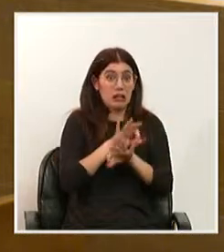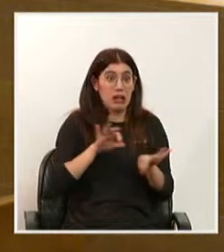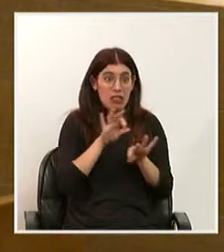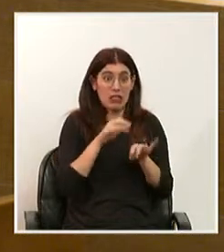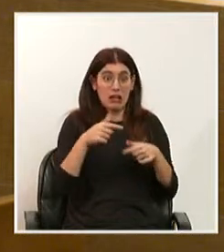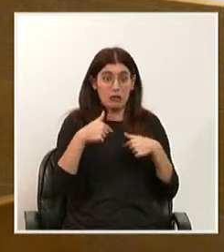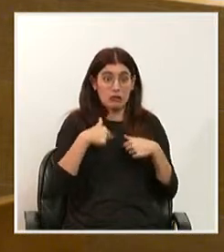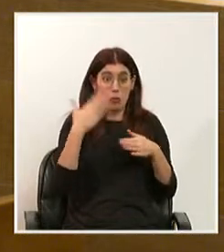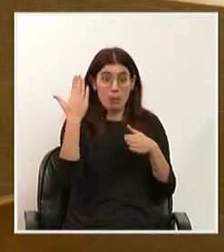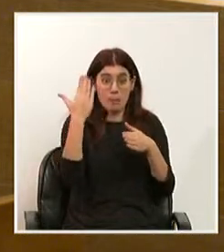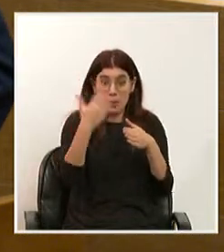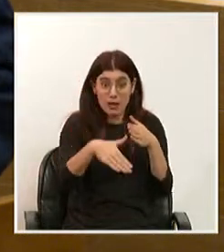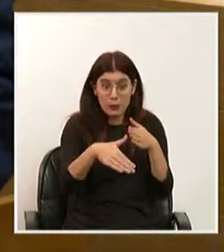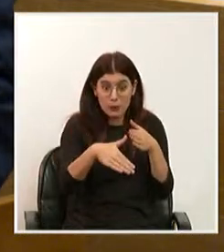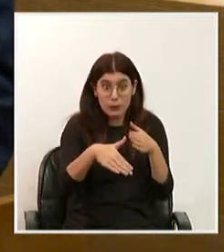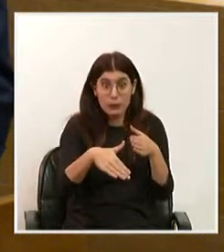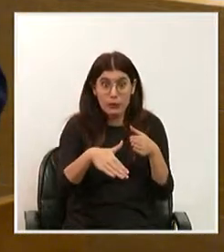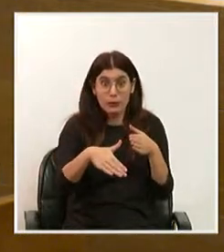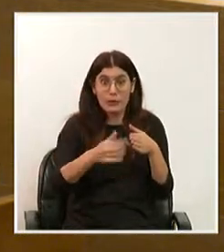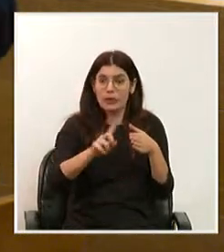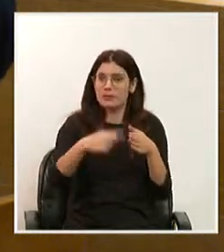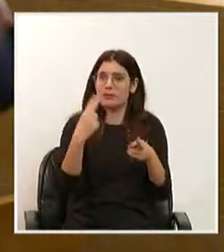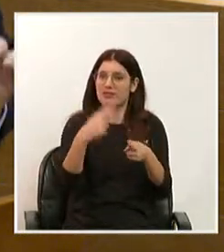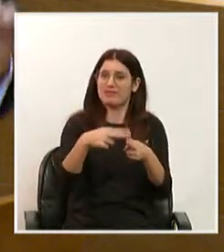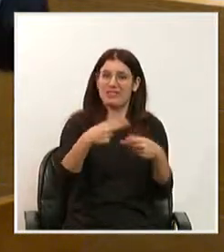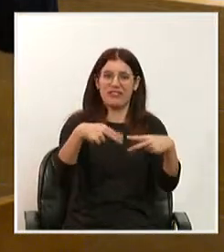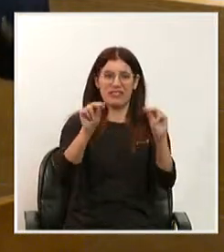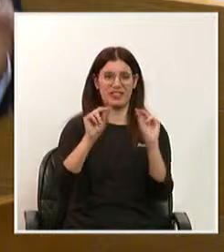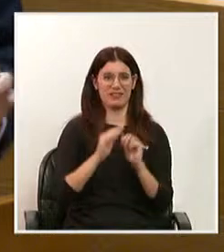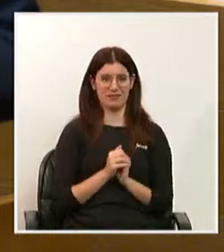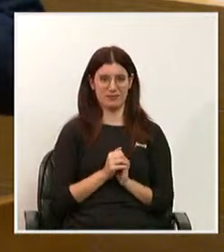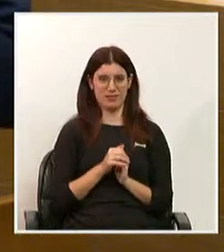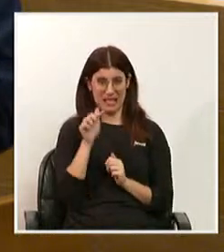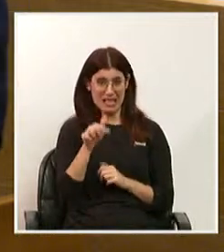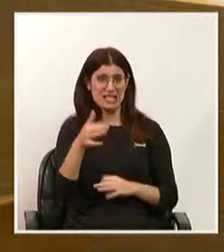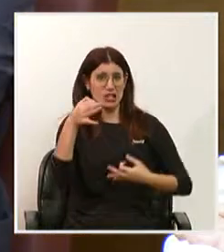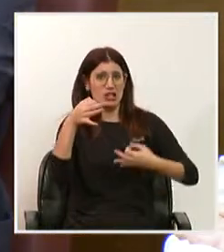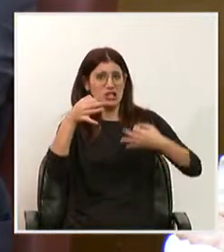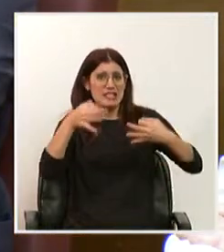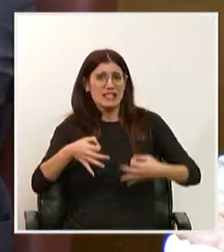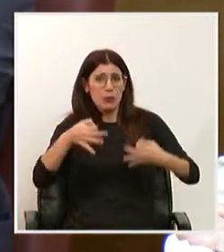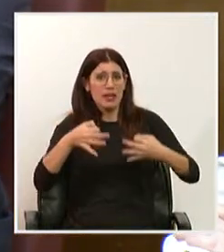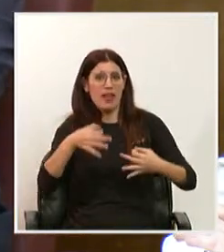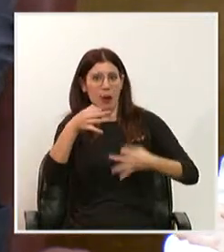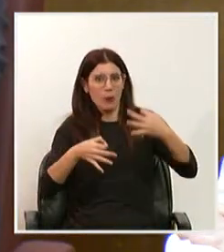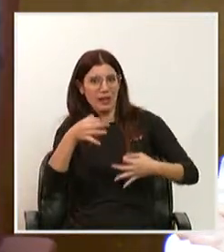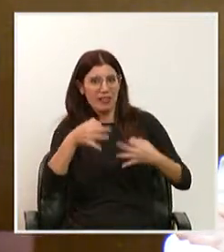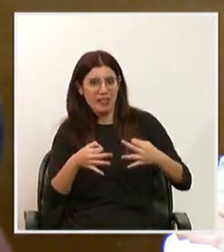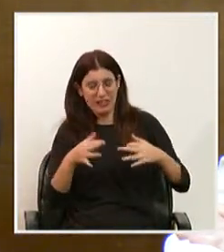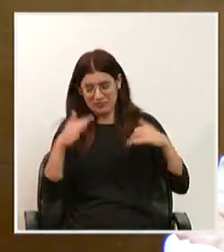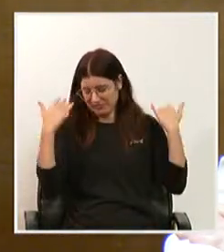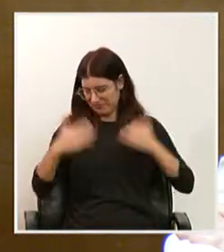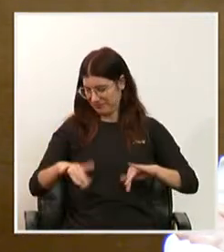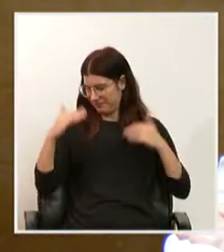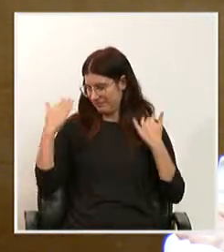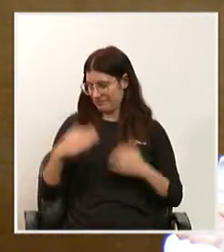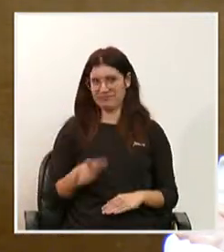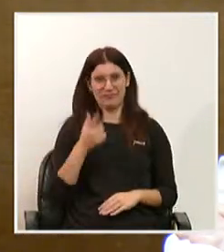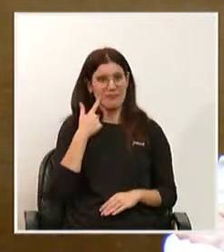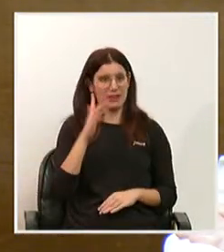pongo un plazo noen encia vaya seguridad jurídica vaya seguridad